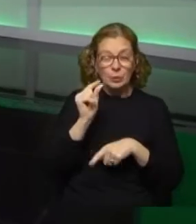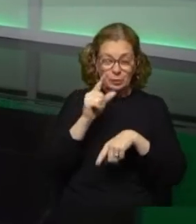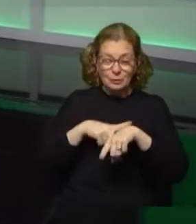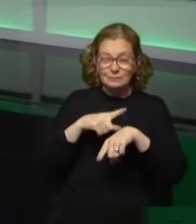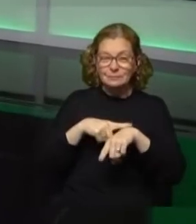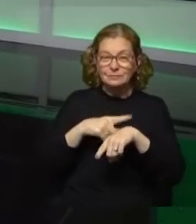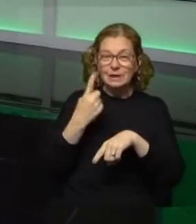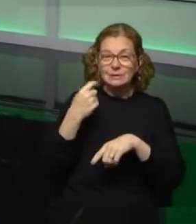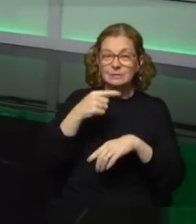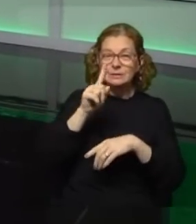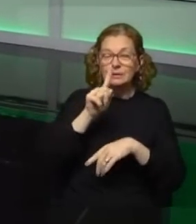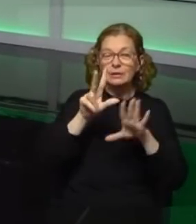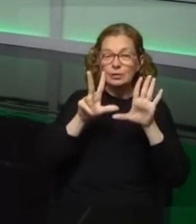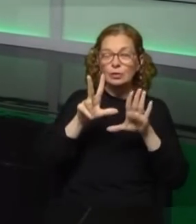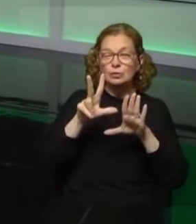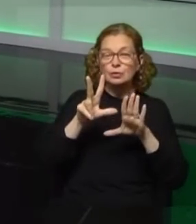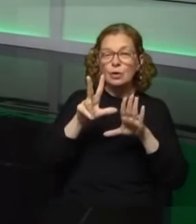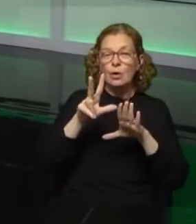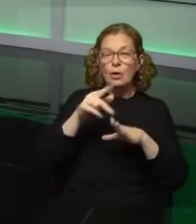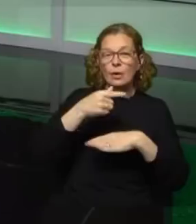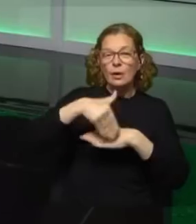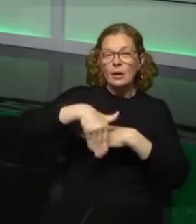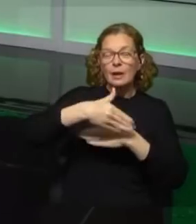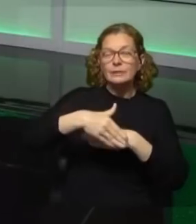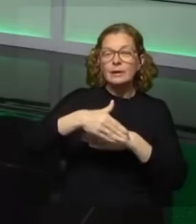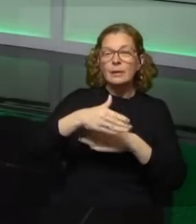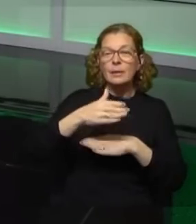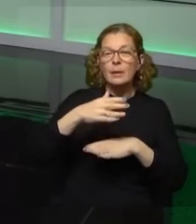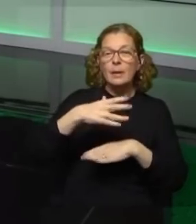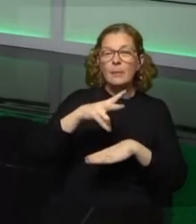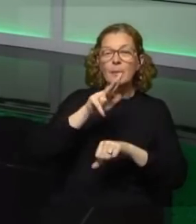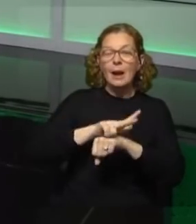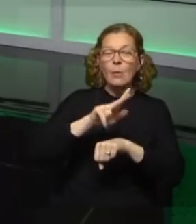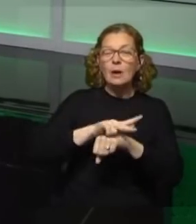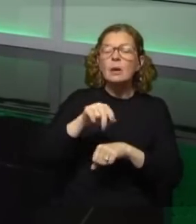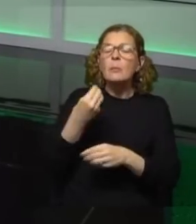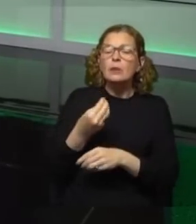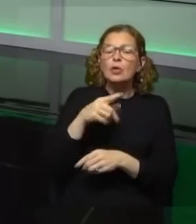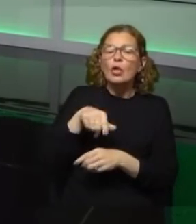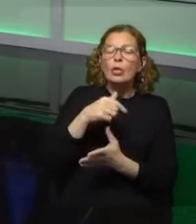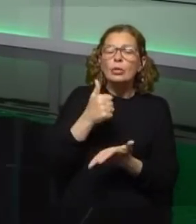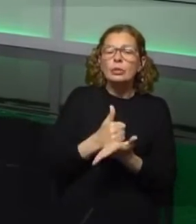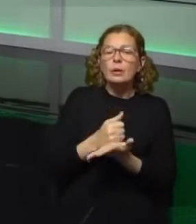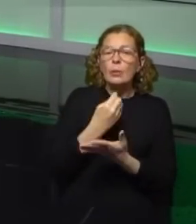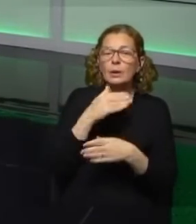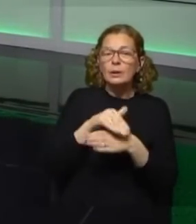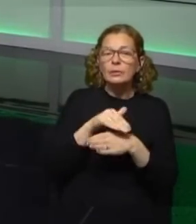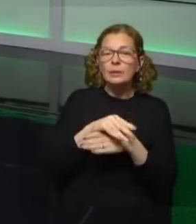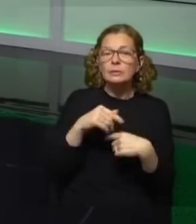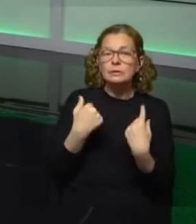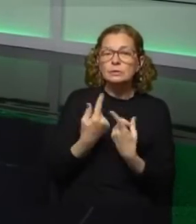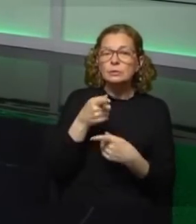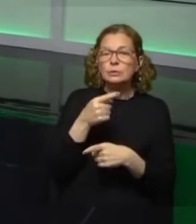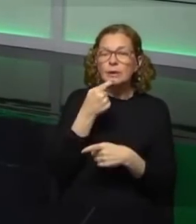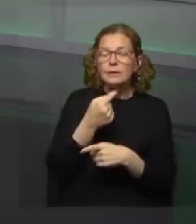ratito nada más allí en 18 y Paraguay Martín Dónde estás Qué pasó Natalia Buenas tardes para ustedes y